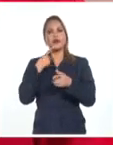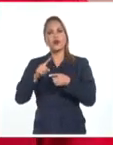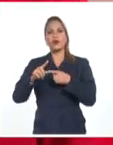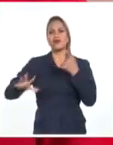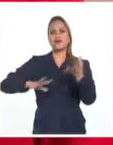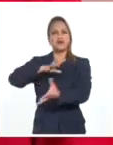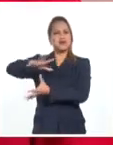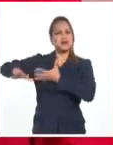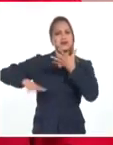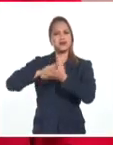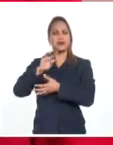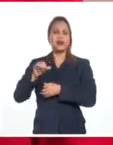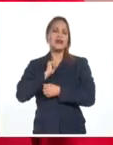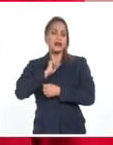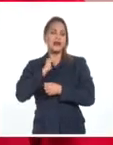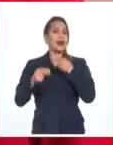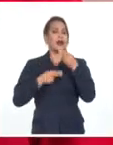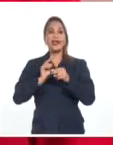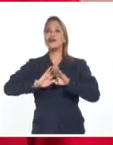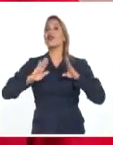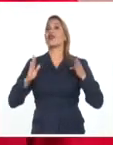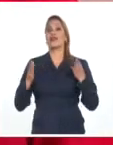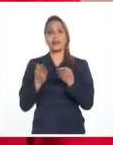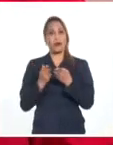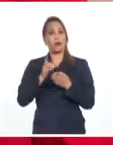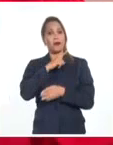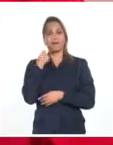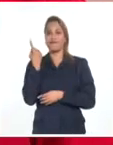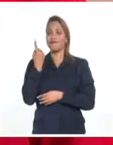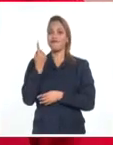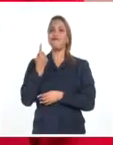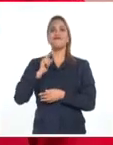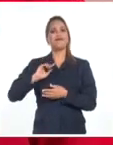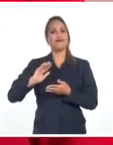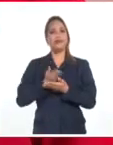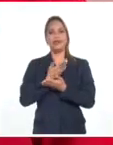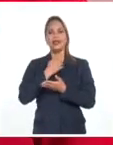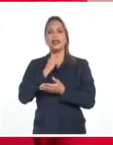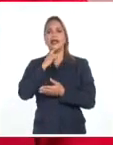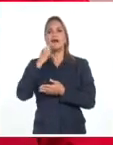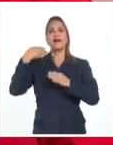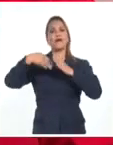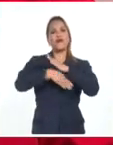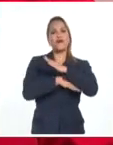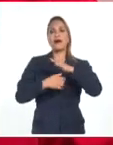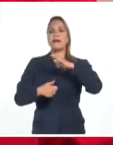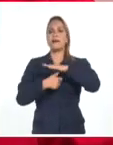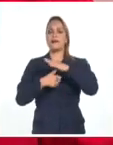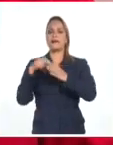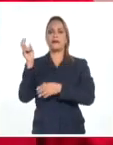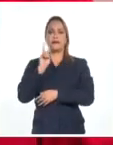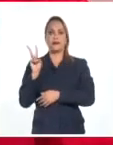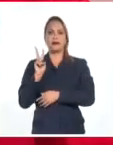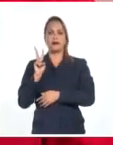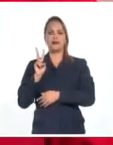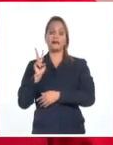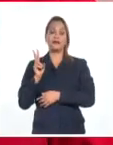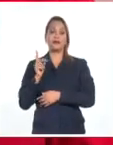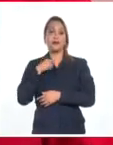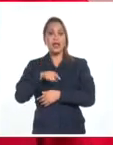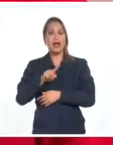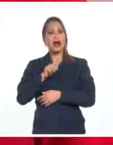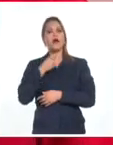las guarimbas para intentar desarrollar una especie de guerra civil en el país, etcétera, etcétera. Ahora